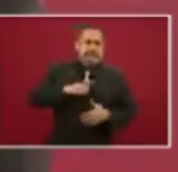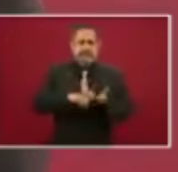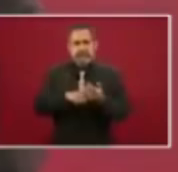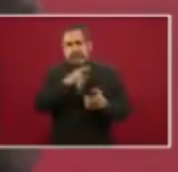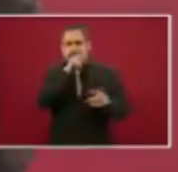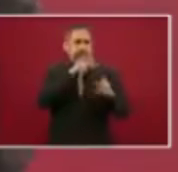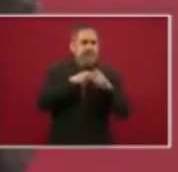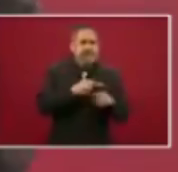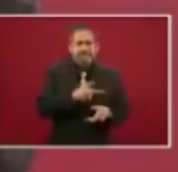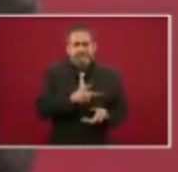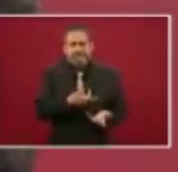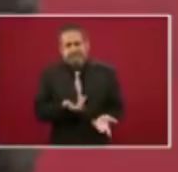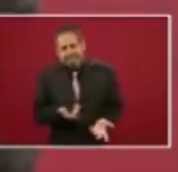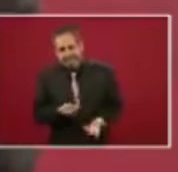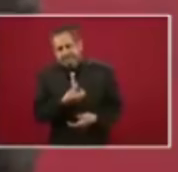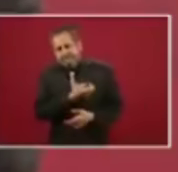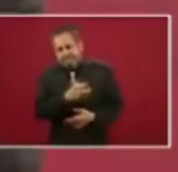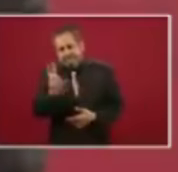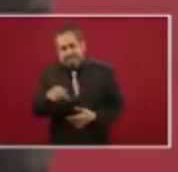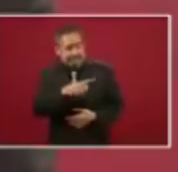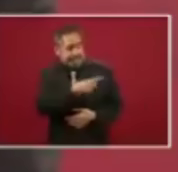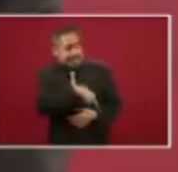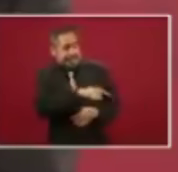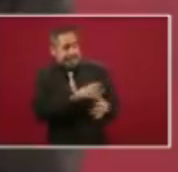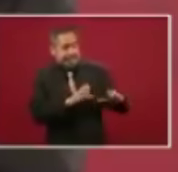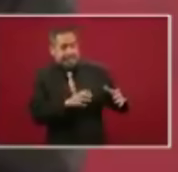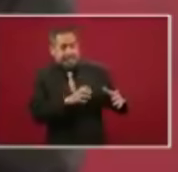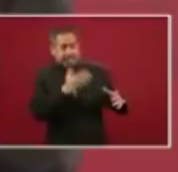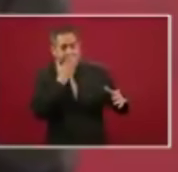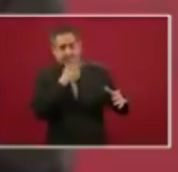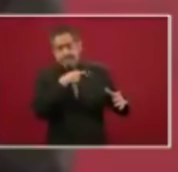verdad. Y esa es una prueba,